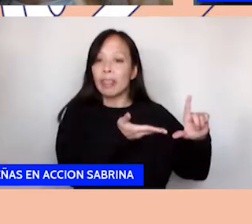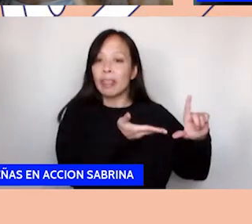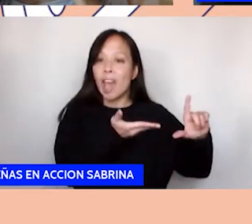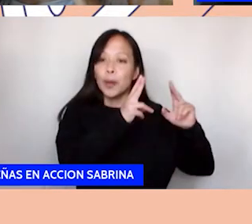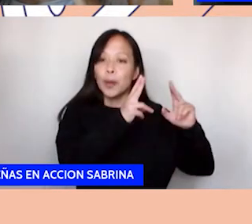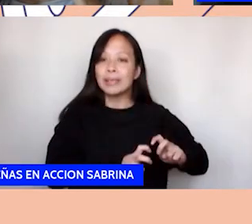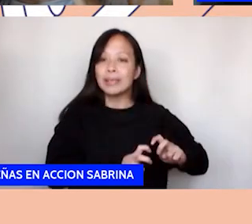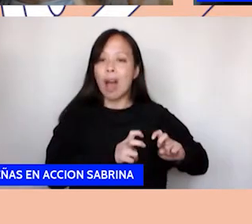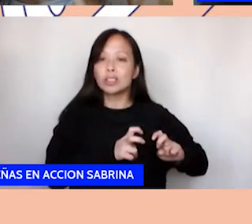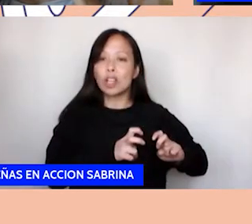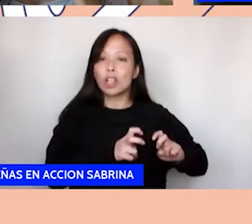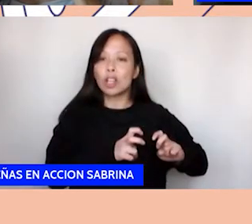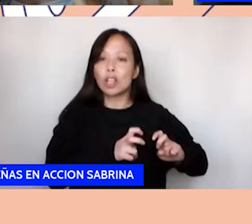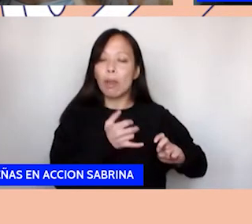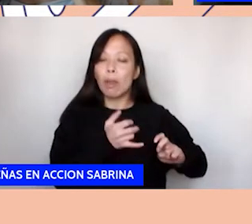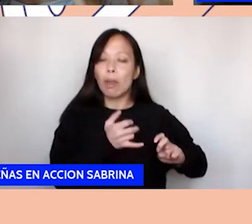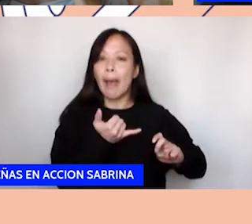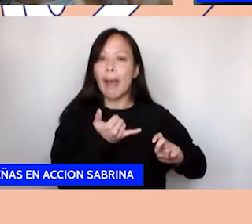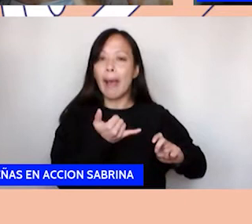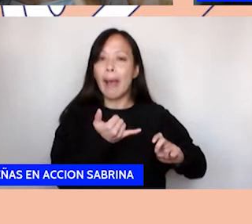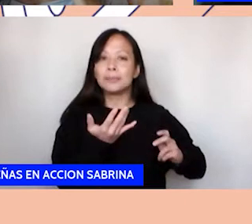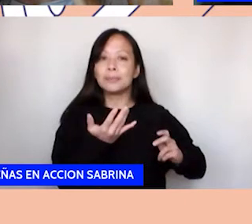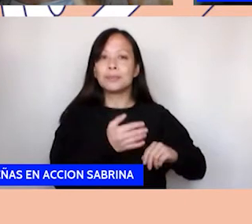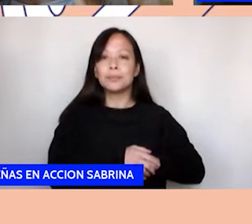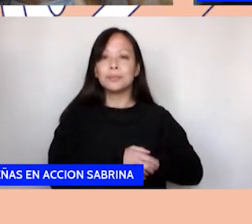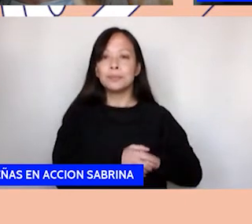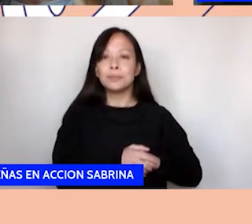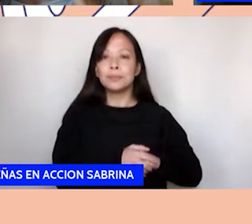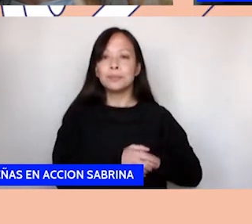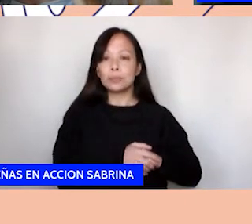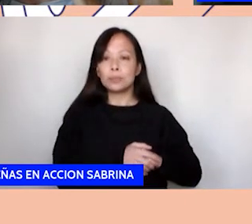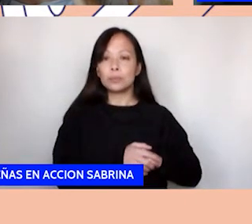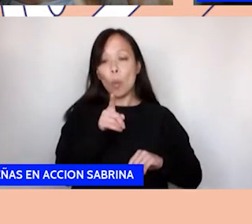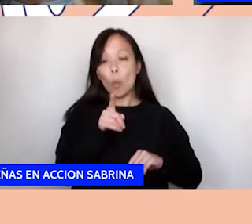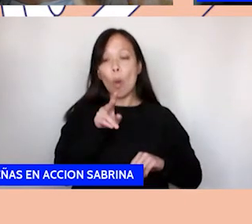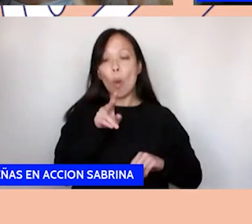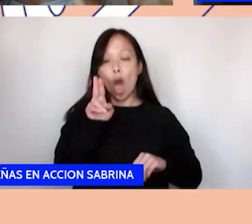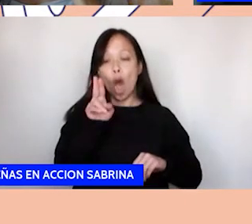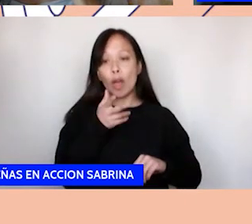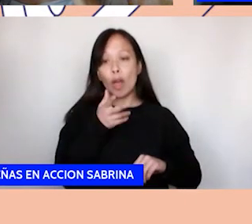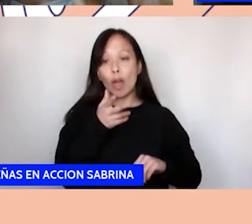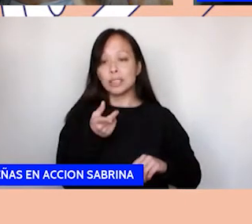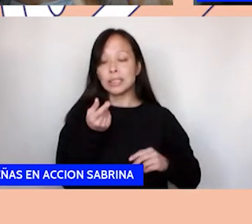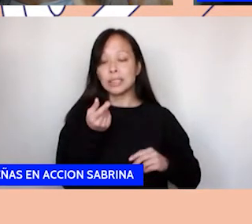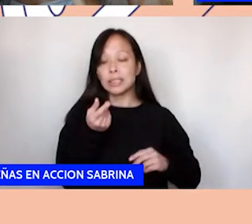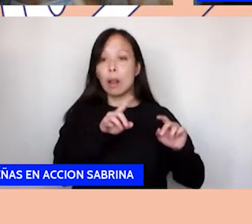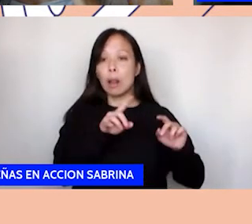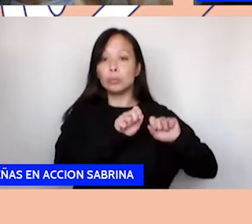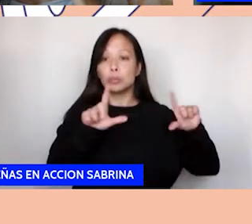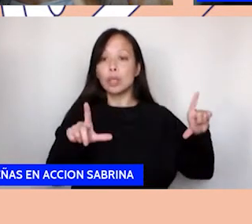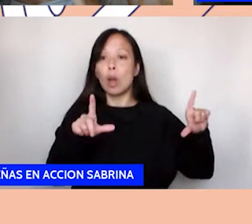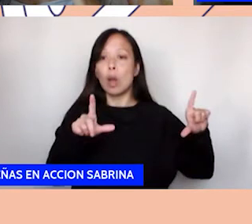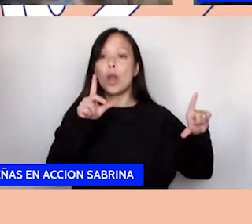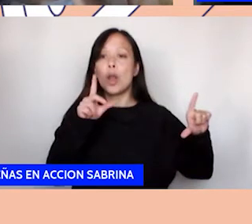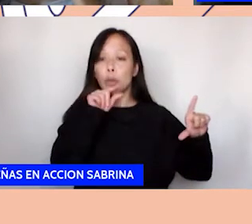a lo que te refieres, ¿no? Esa investigación la pueden encontrar en la cuenta de Twitter o en el blog de Open Hearings. Es una investigación